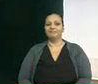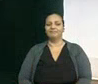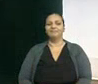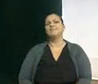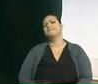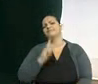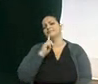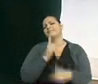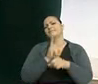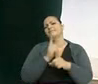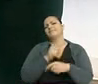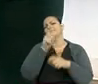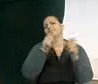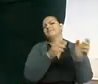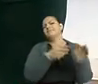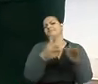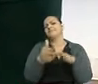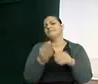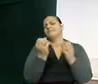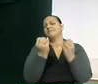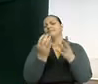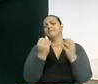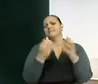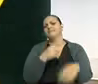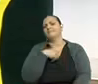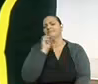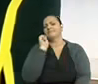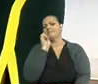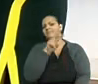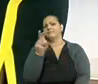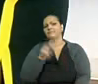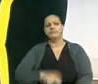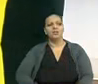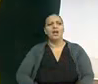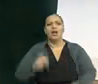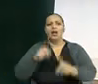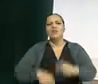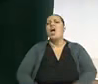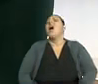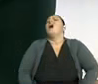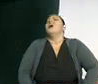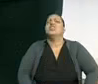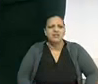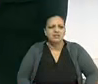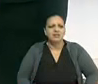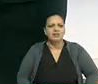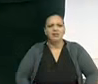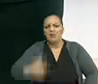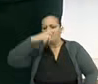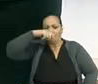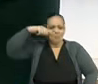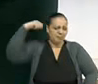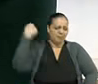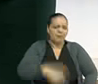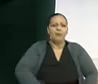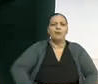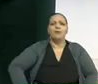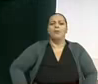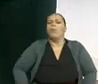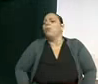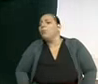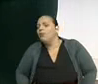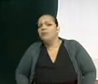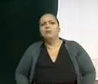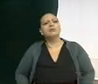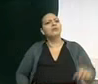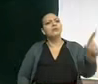marcado. Cuando llega alguien y no, Dios mío. Esas cosas debemos evitar. Ya dejemos de ser tercermundistas.